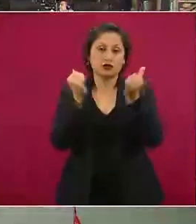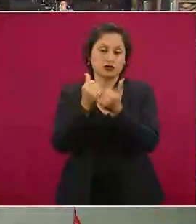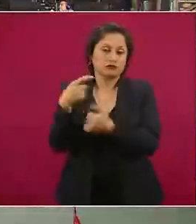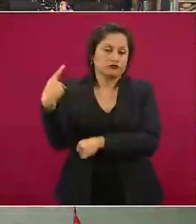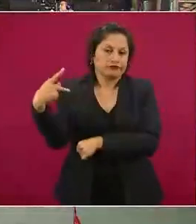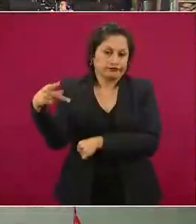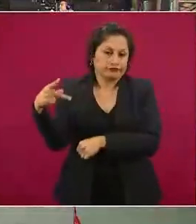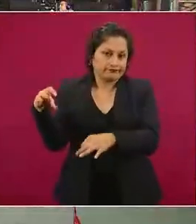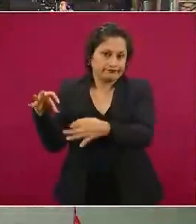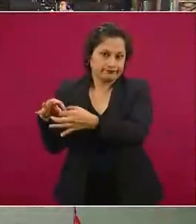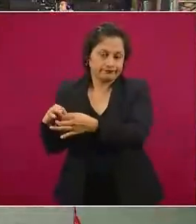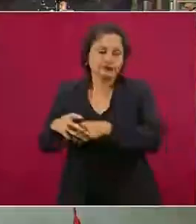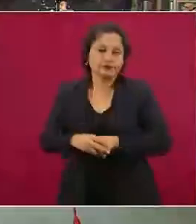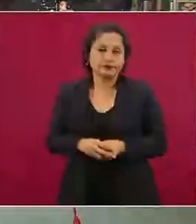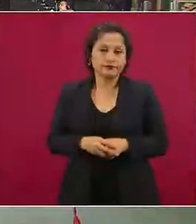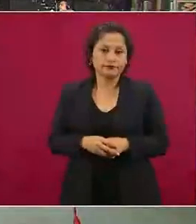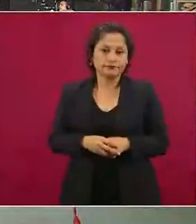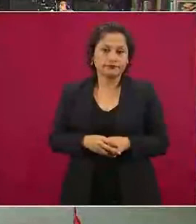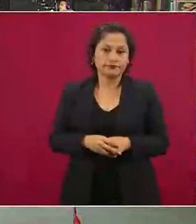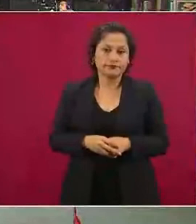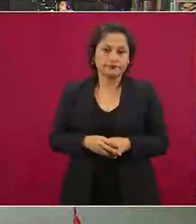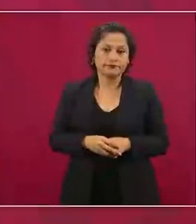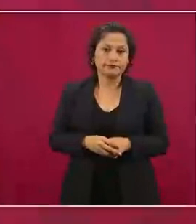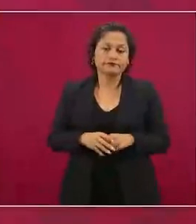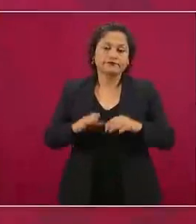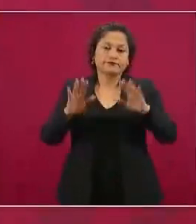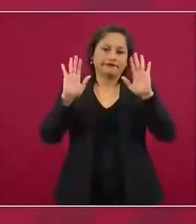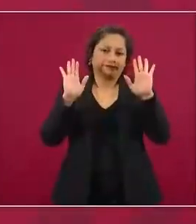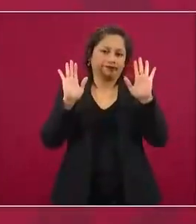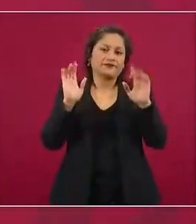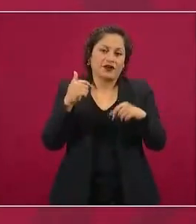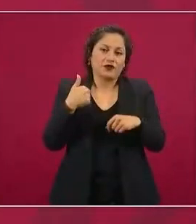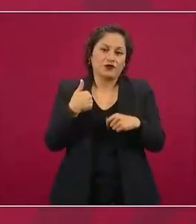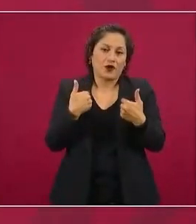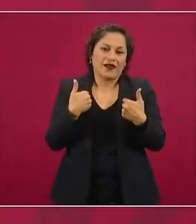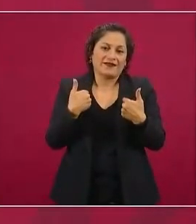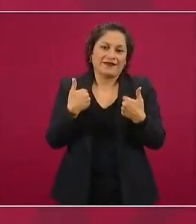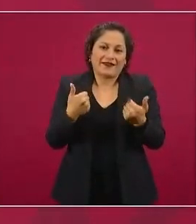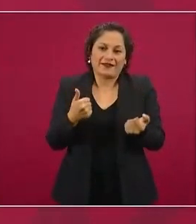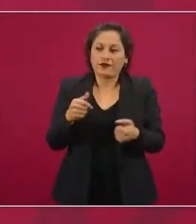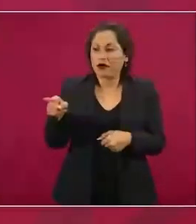Pues yo entiendo de que estén inconformes